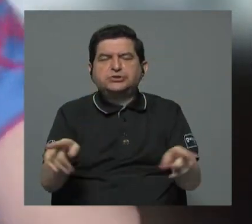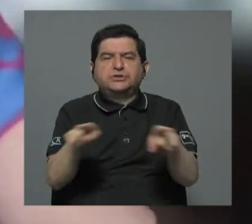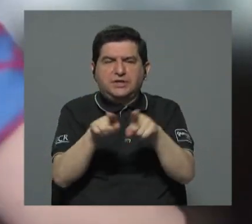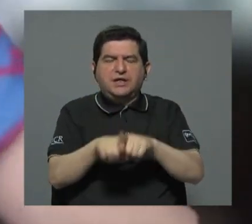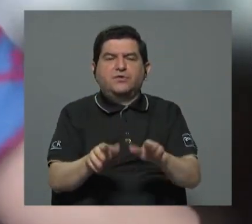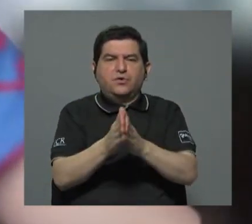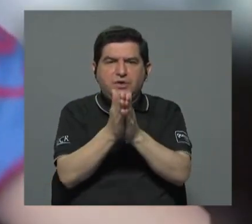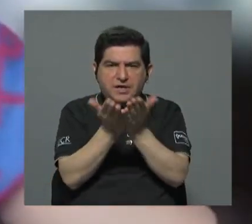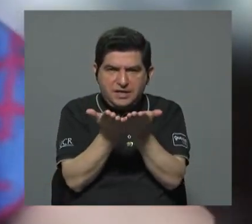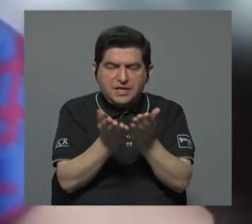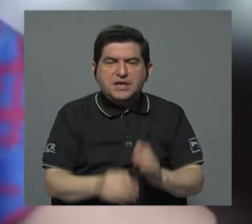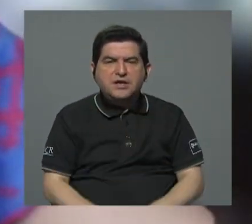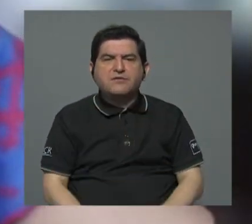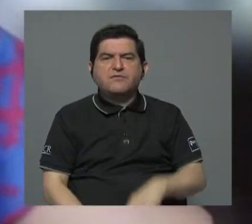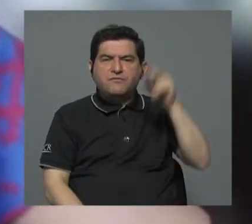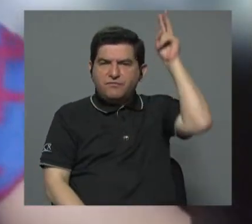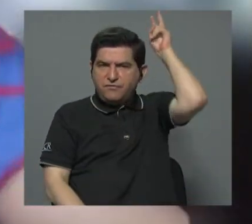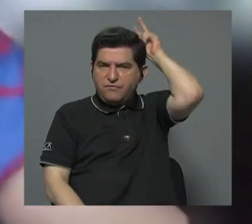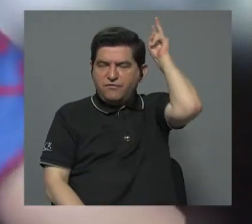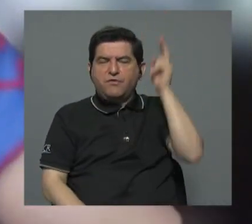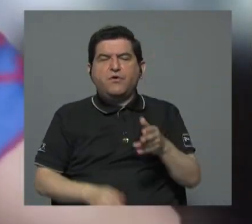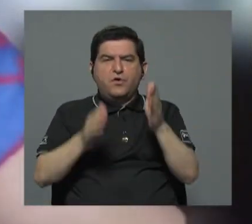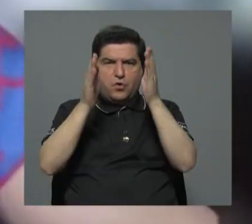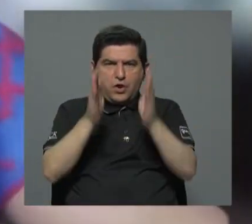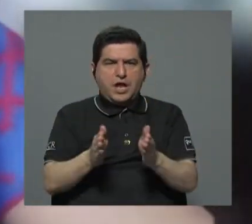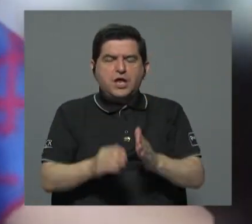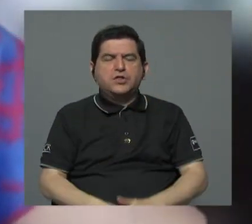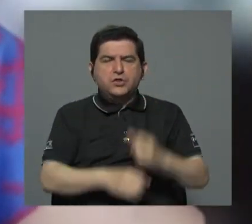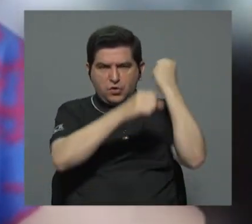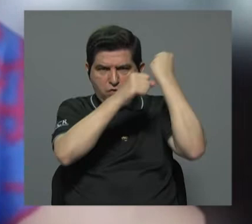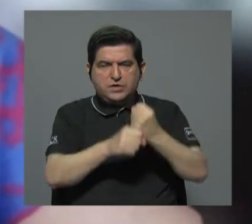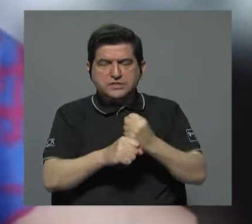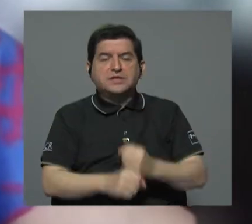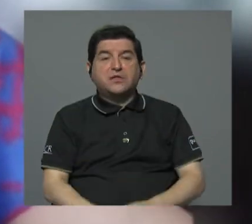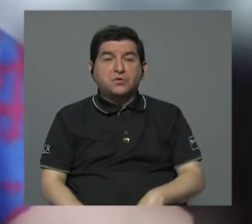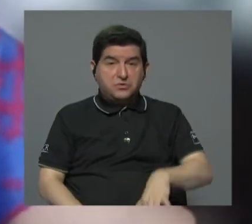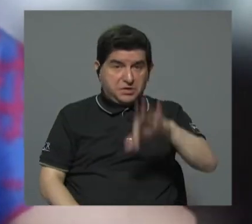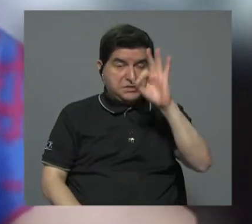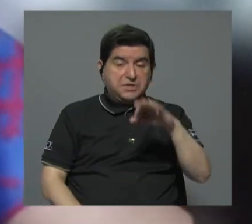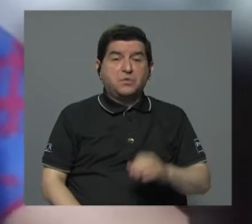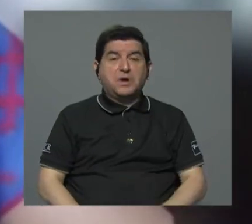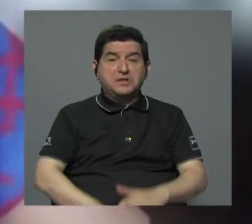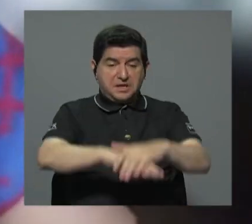libro llamado El Indio Conquistador, que está tanto en inglés como en español. Es decir,